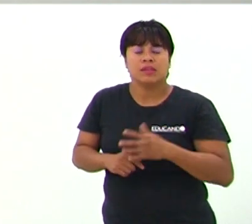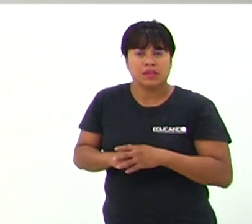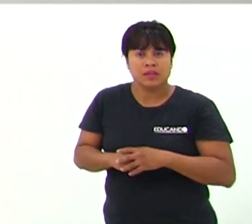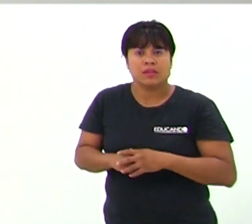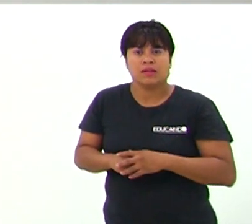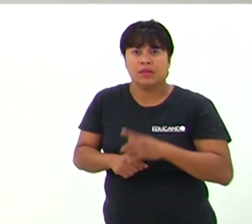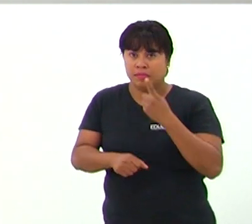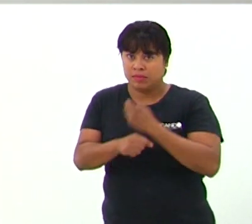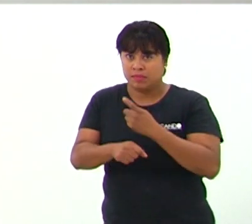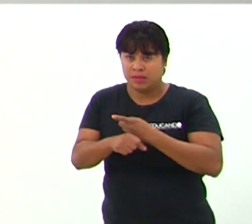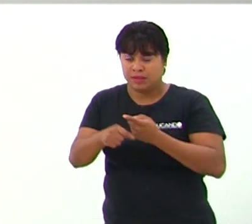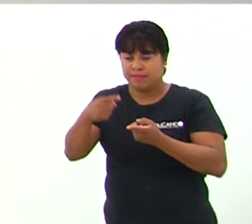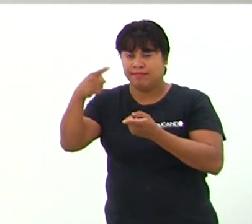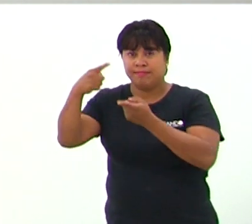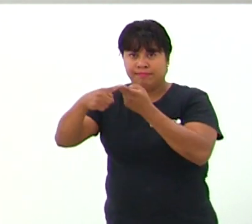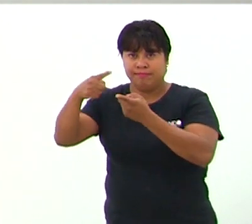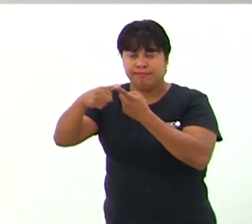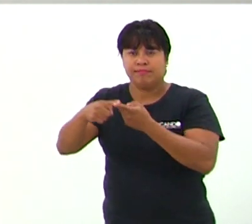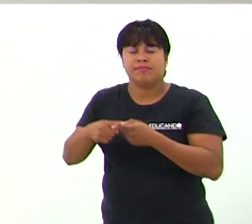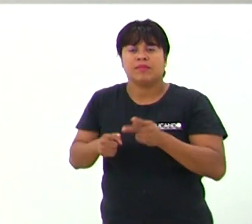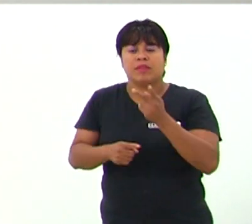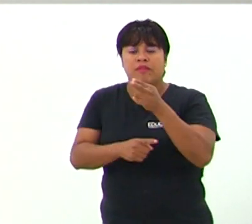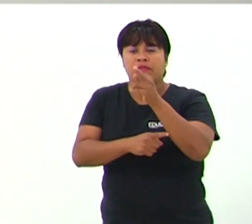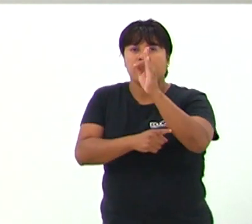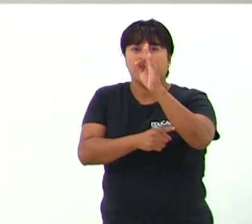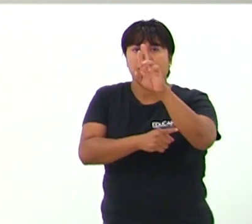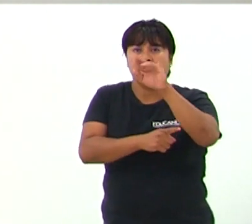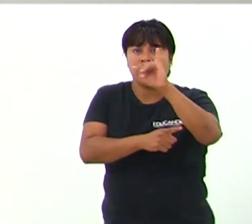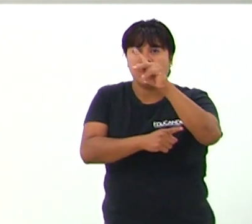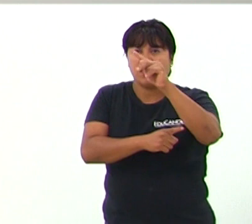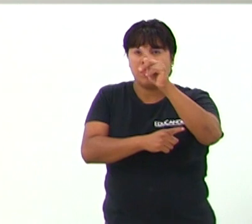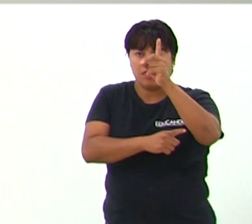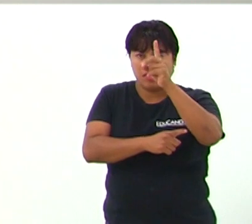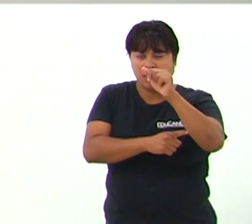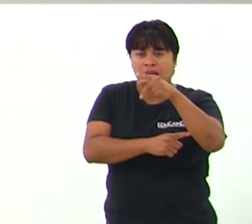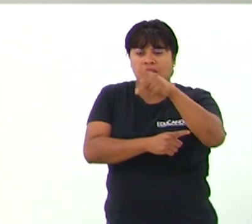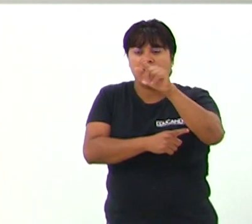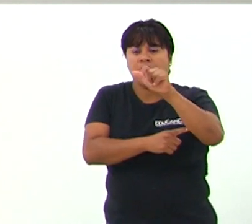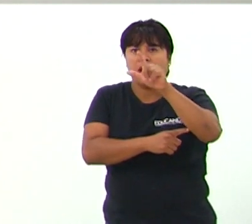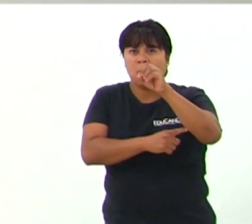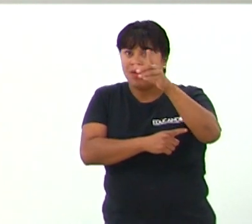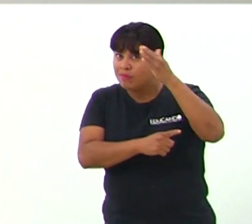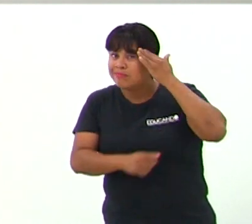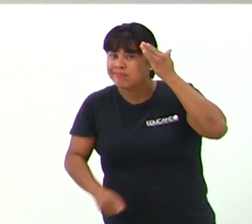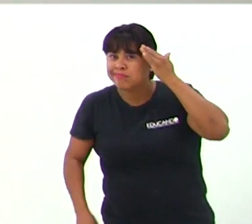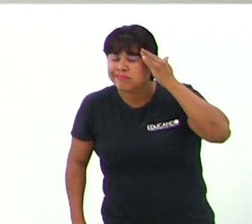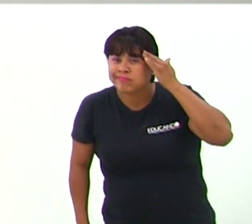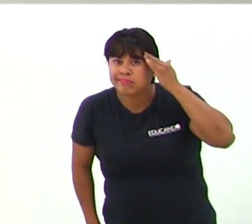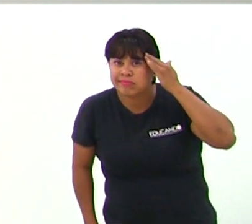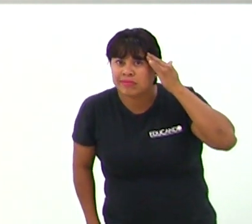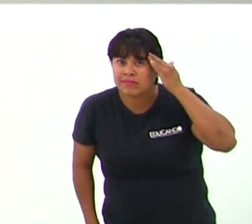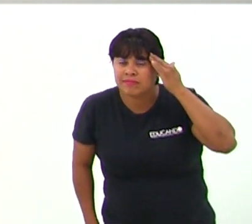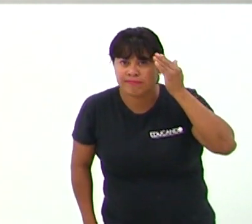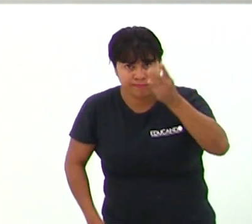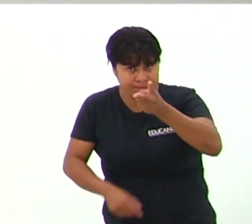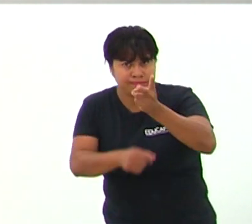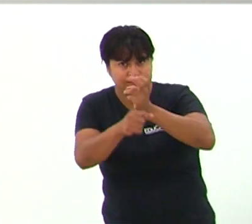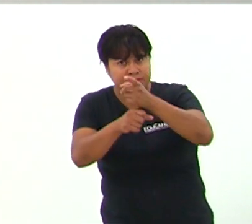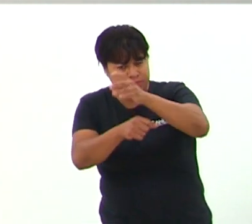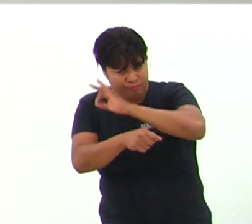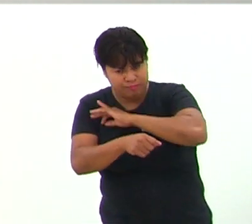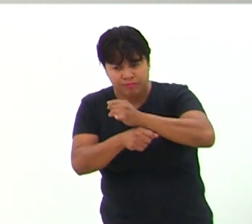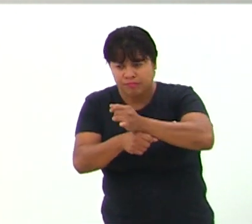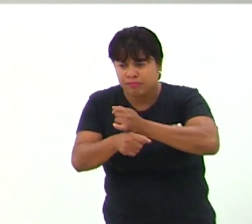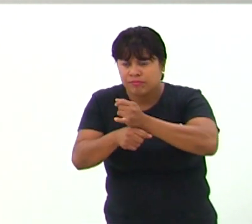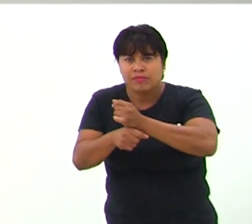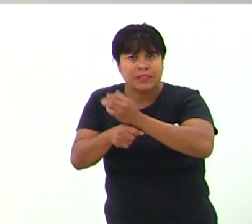la primera que dice, Frida Kahlo. ¿Conoces a Frida Kahlo? Te invito a que puedas investigar